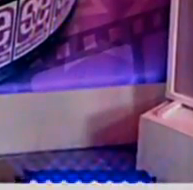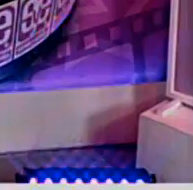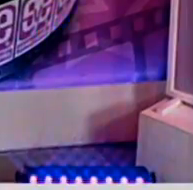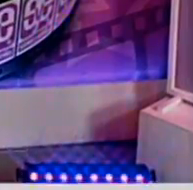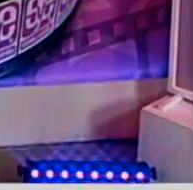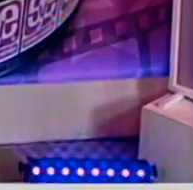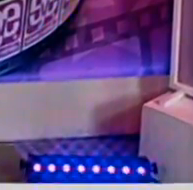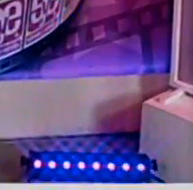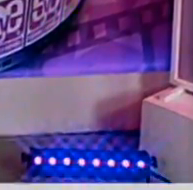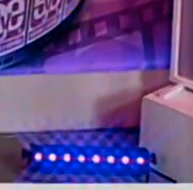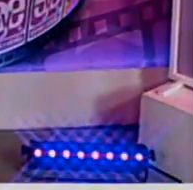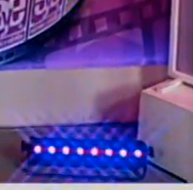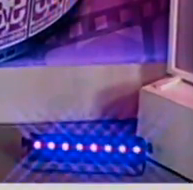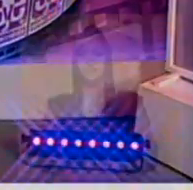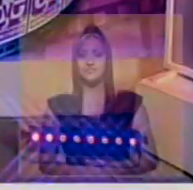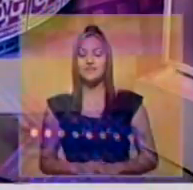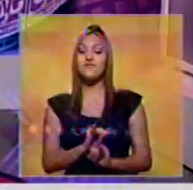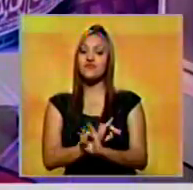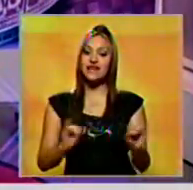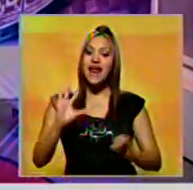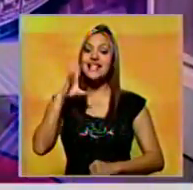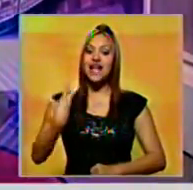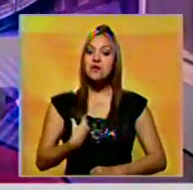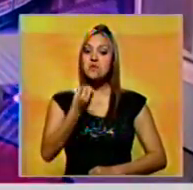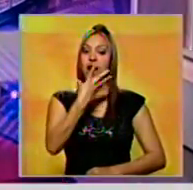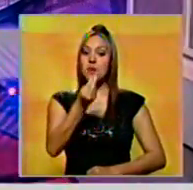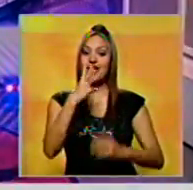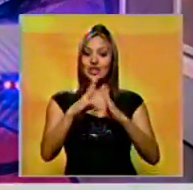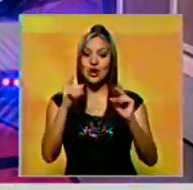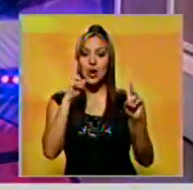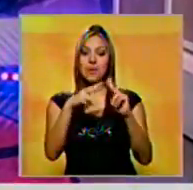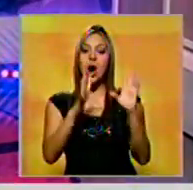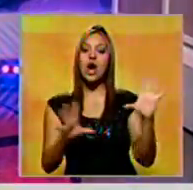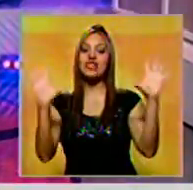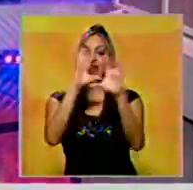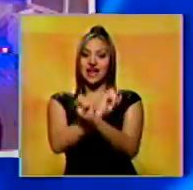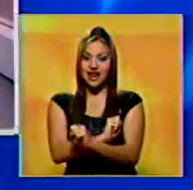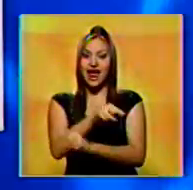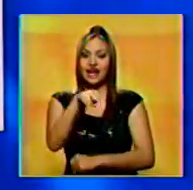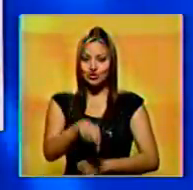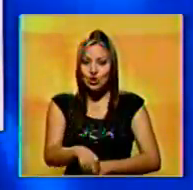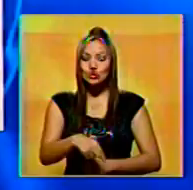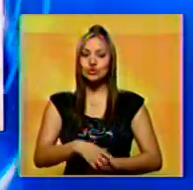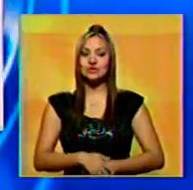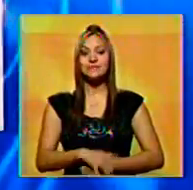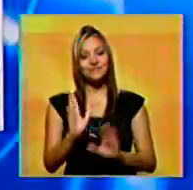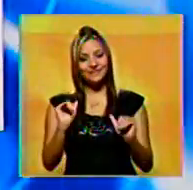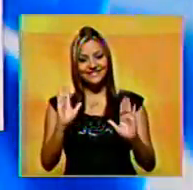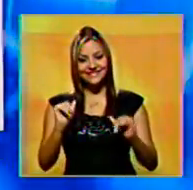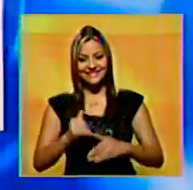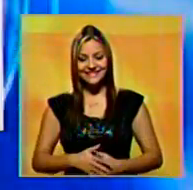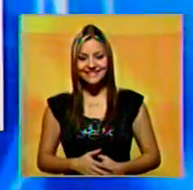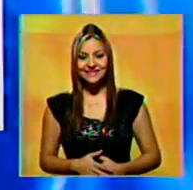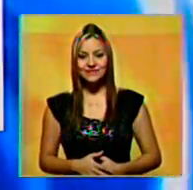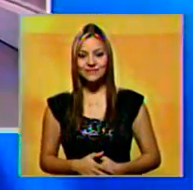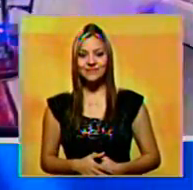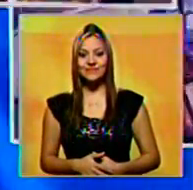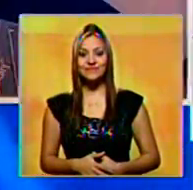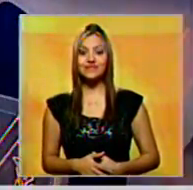Momento de despedirnos, soy Gaby Patiño, bon appetit para todos y nos vemos de nuevo en la emisión estelar de Estrenos Estrellas. Hasta entonces, chao, chao.